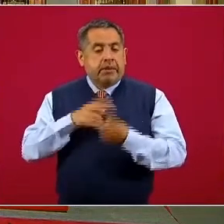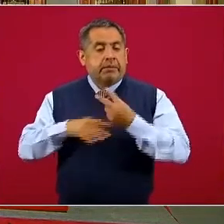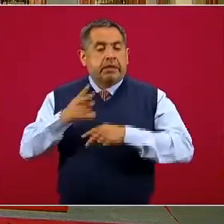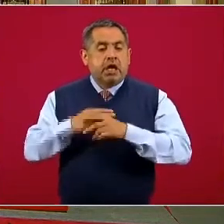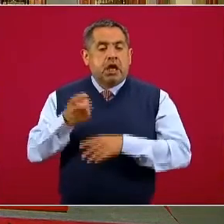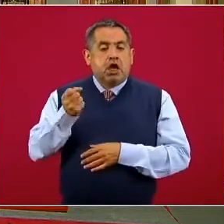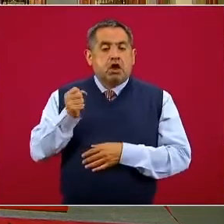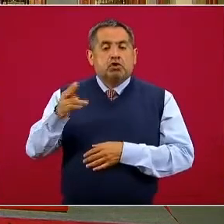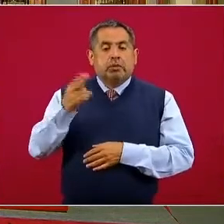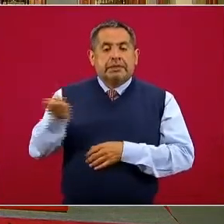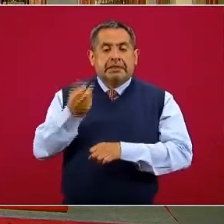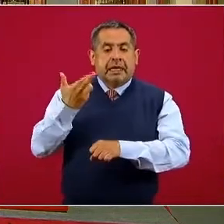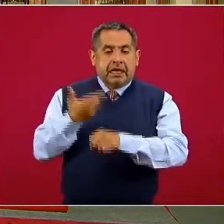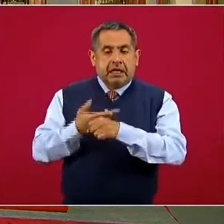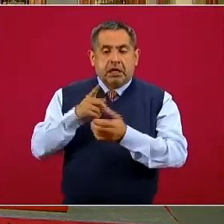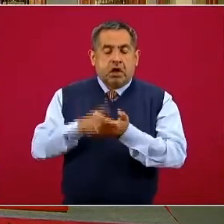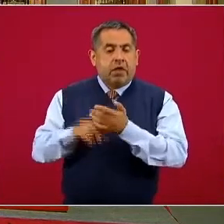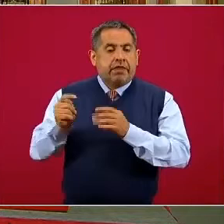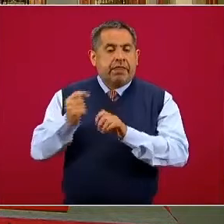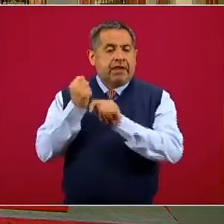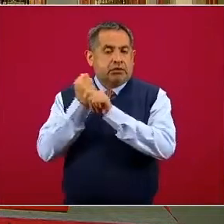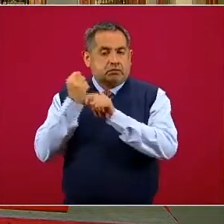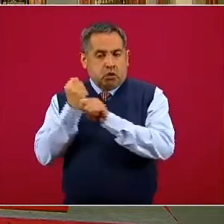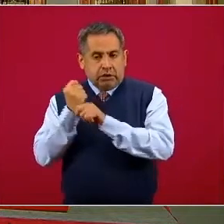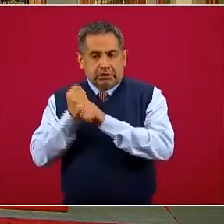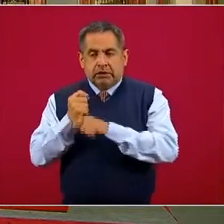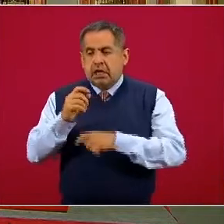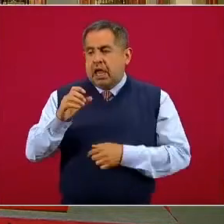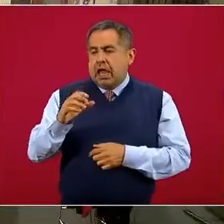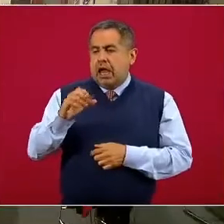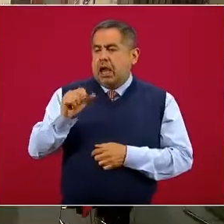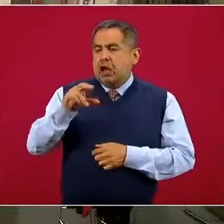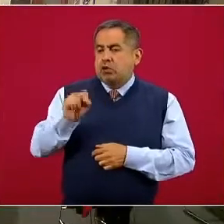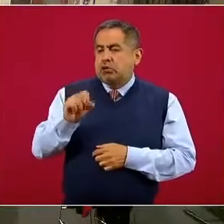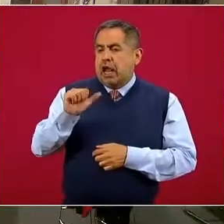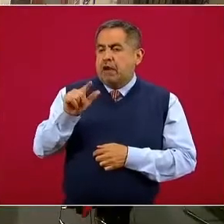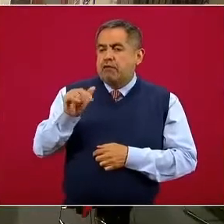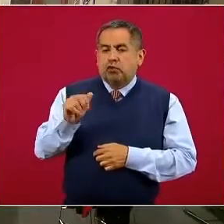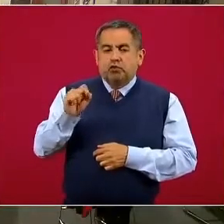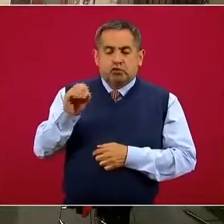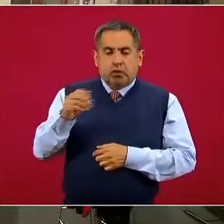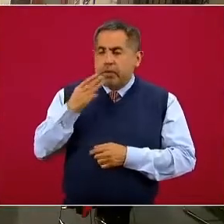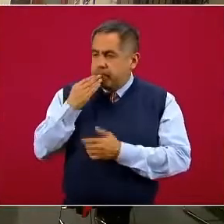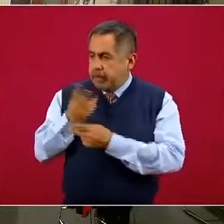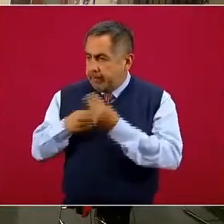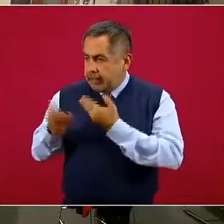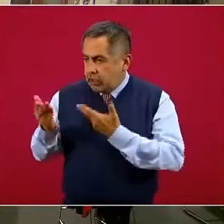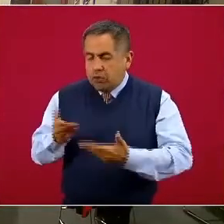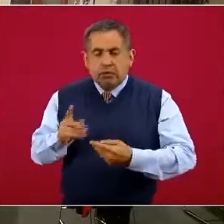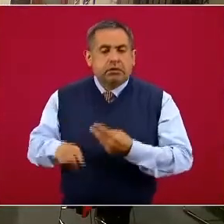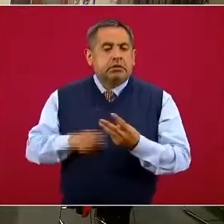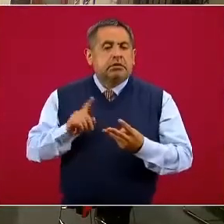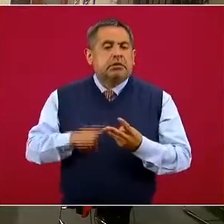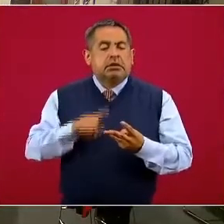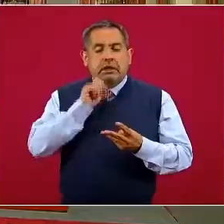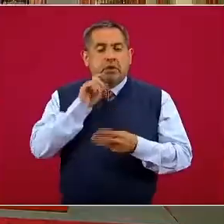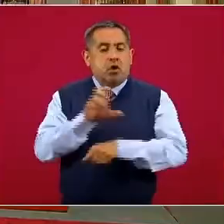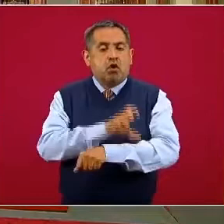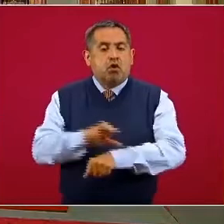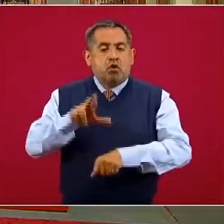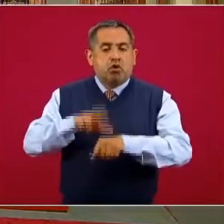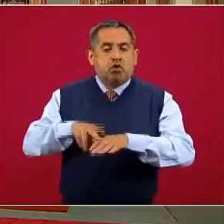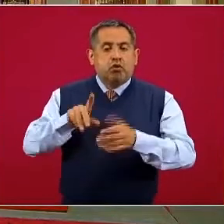acompaña el subsecretario de Transportes, Carlos Alfonso Morán Muguel. Bienvenido, buenas noches. Y el